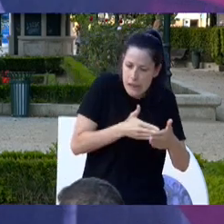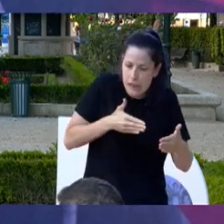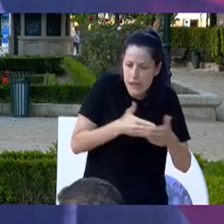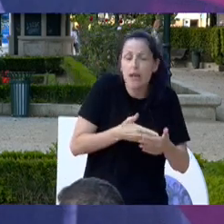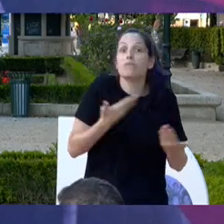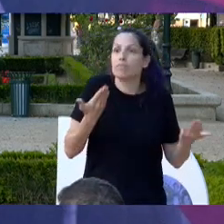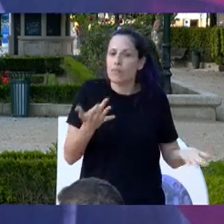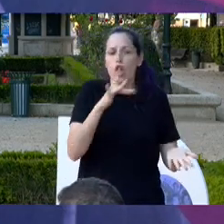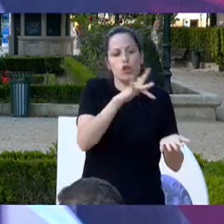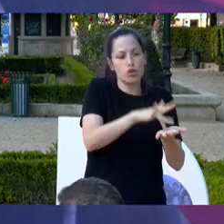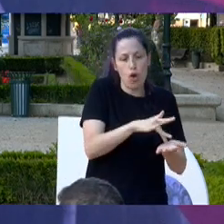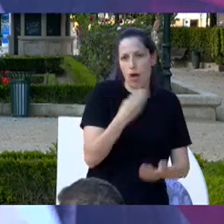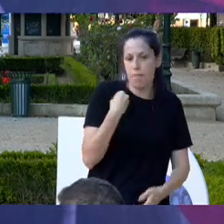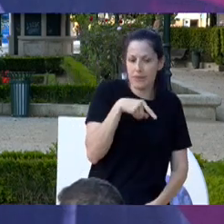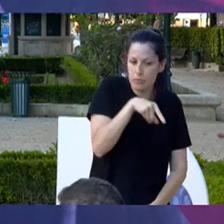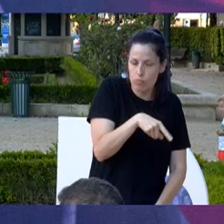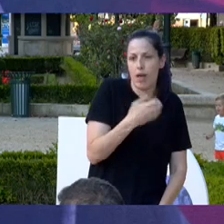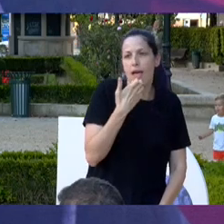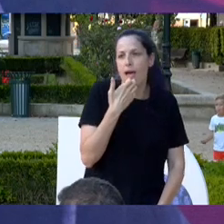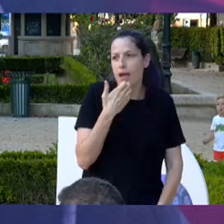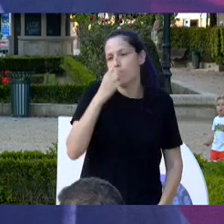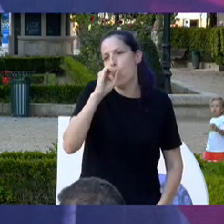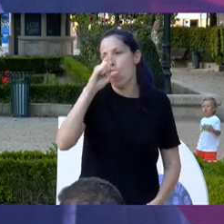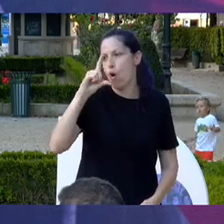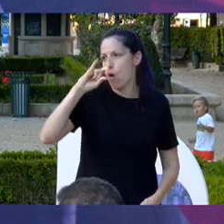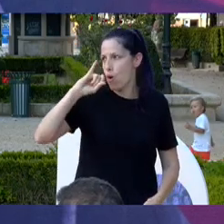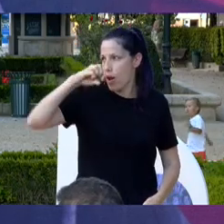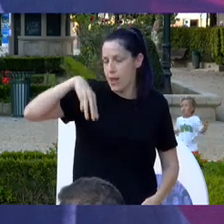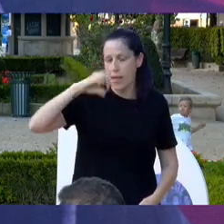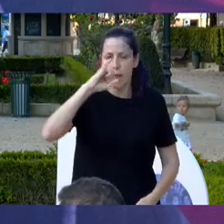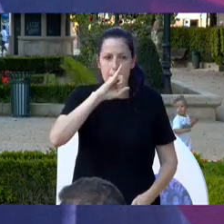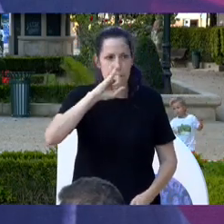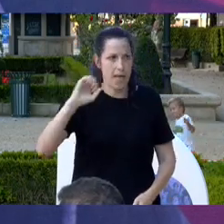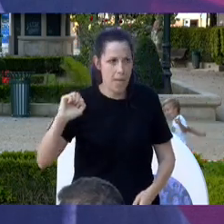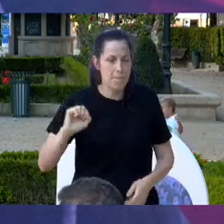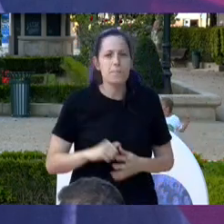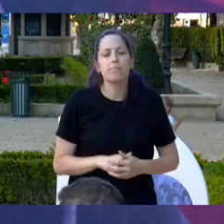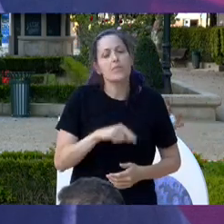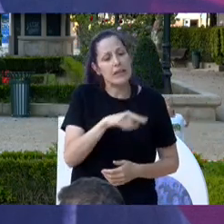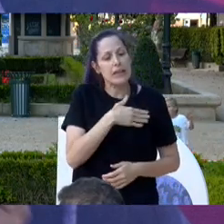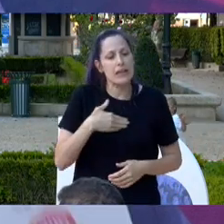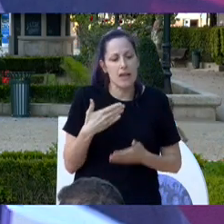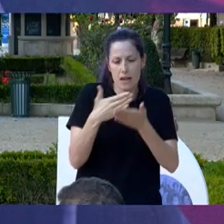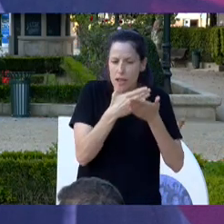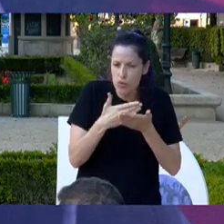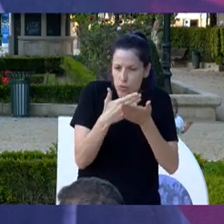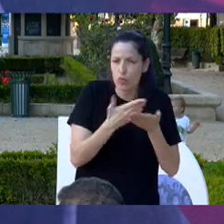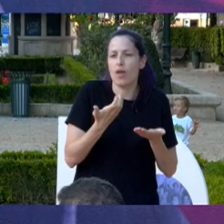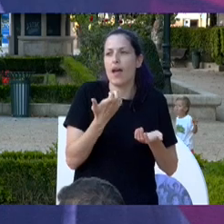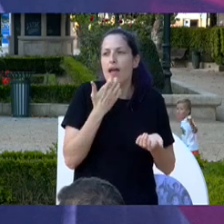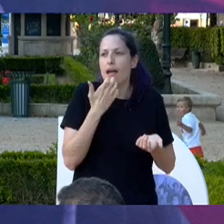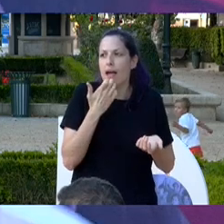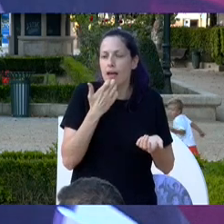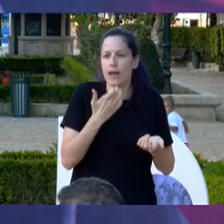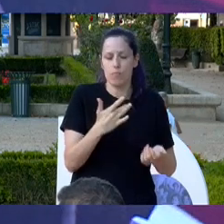Valencia, que foi a primeira licenciada, e como curiosidade, ela quería estudiar todo relacionado con neumotórax, pero